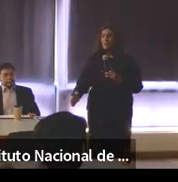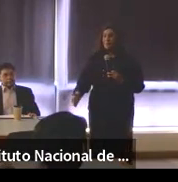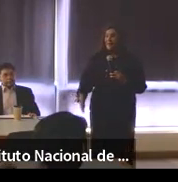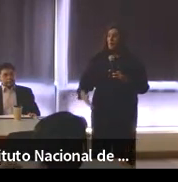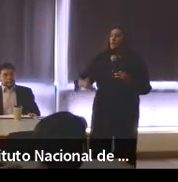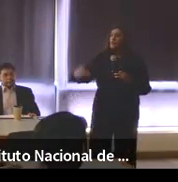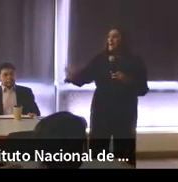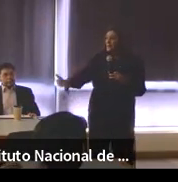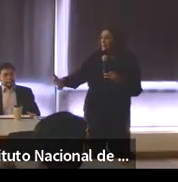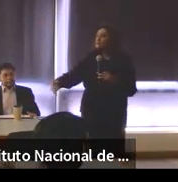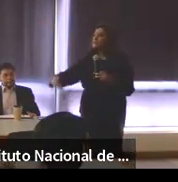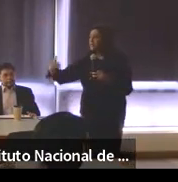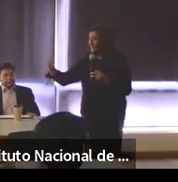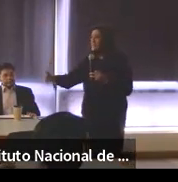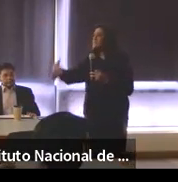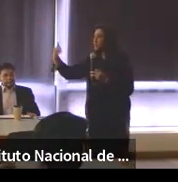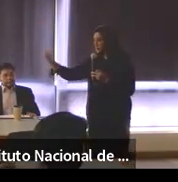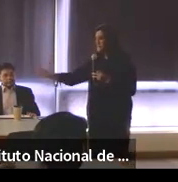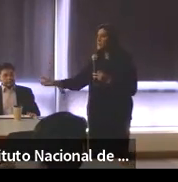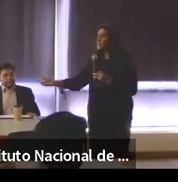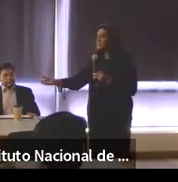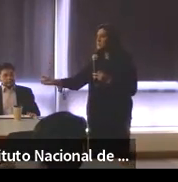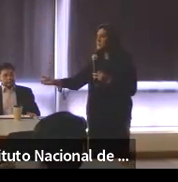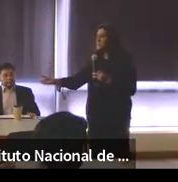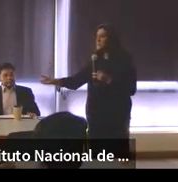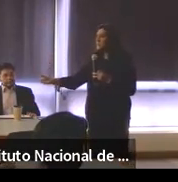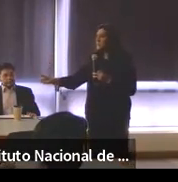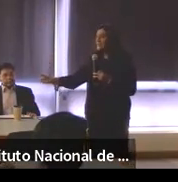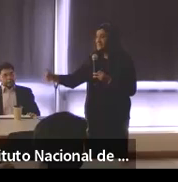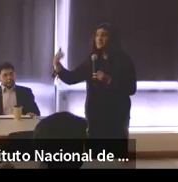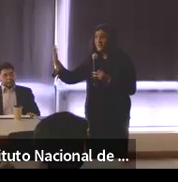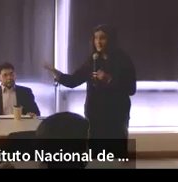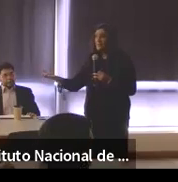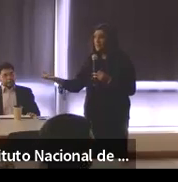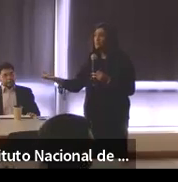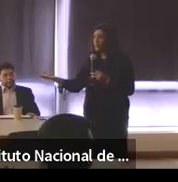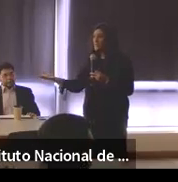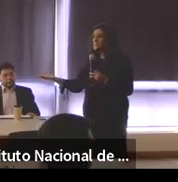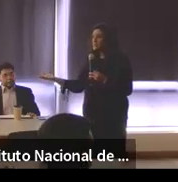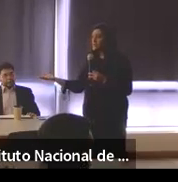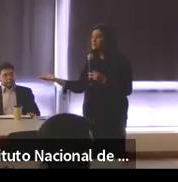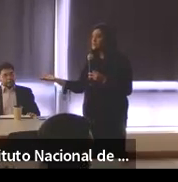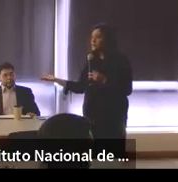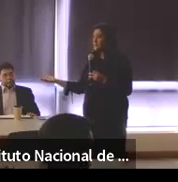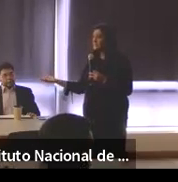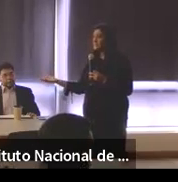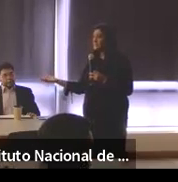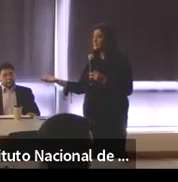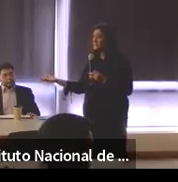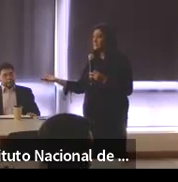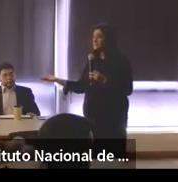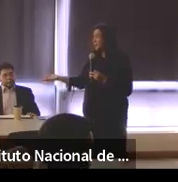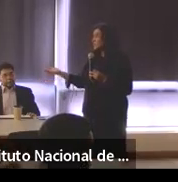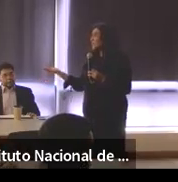para abordar los diferentes procesos es difícil que tu organización funcione